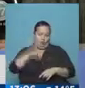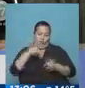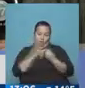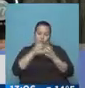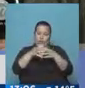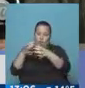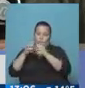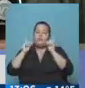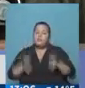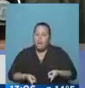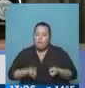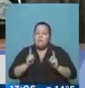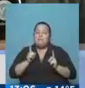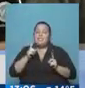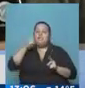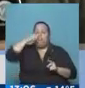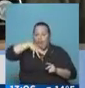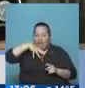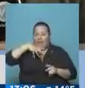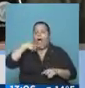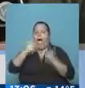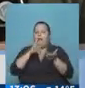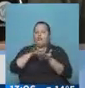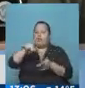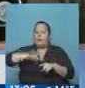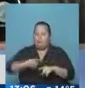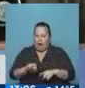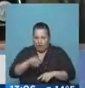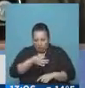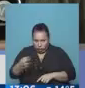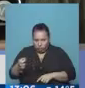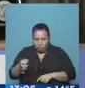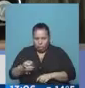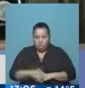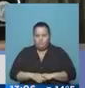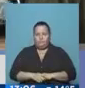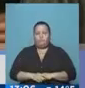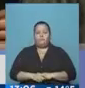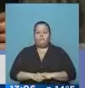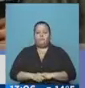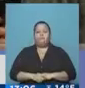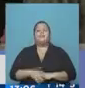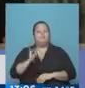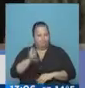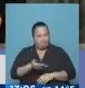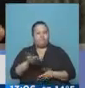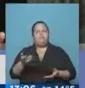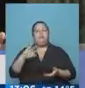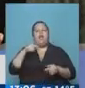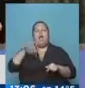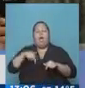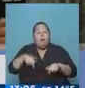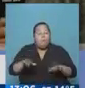diferentes sectores inclusive el propio aníbal fernández se refirió a este parón o ariel por cierto bueno por lo pronto